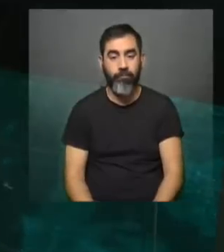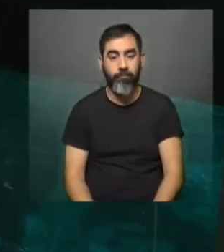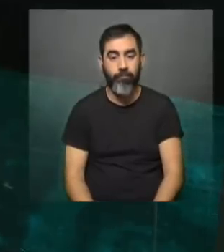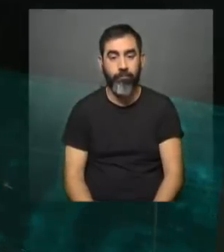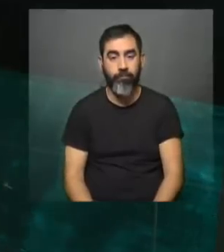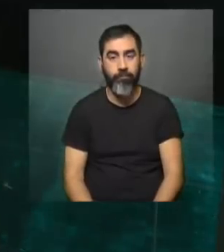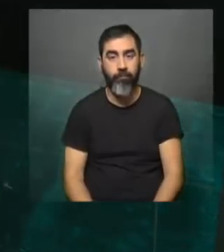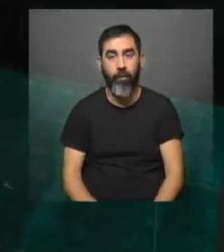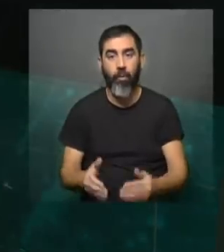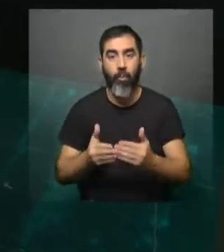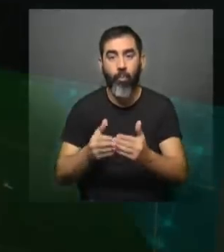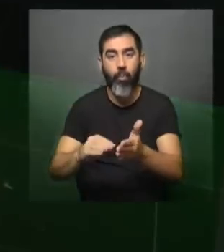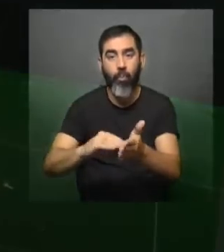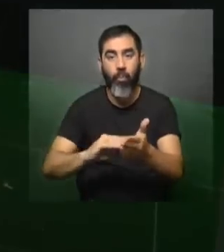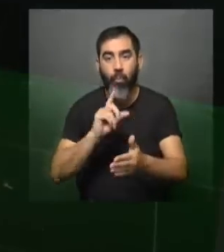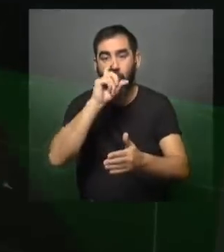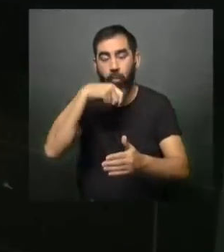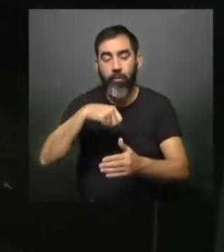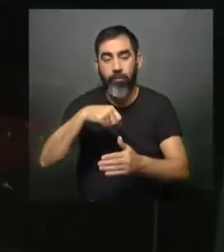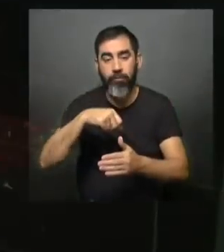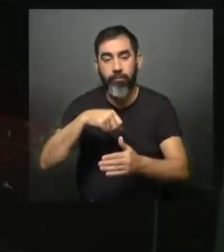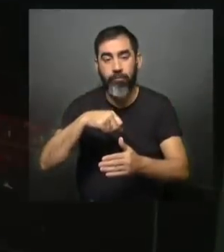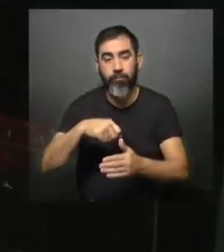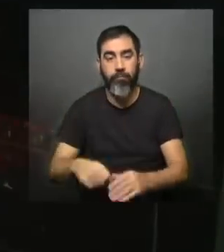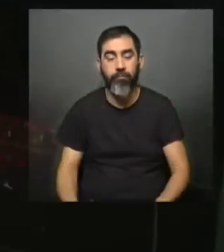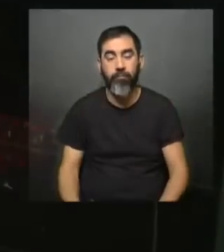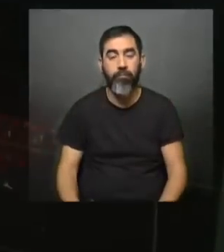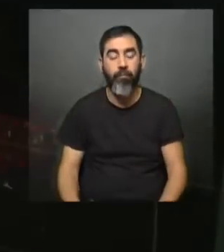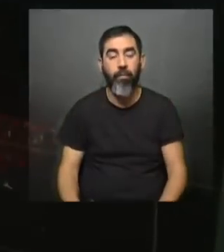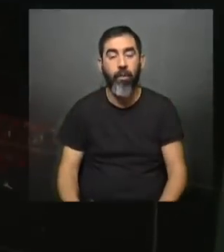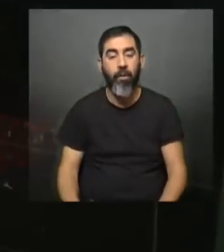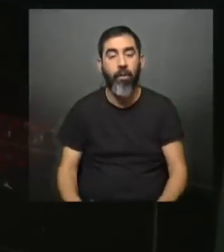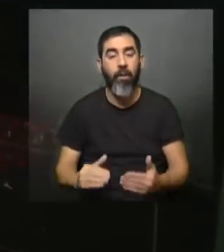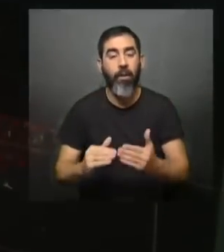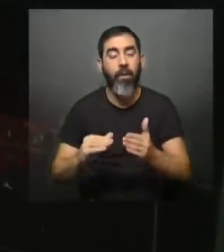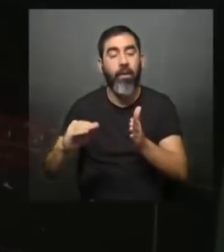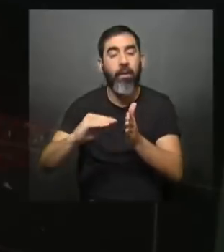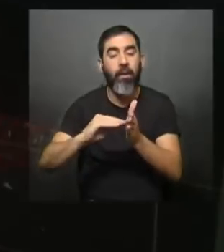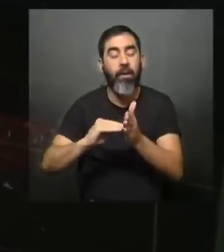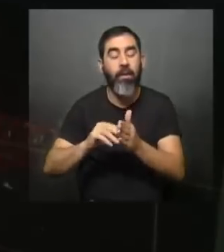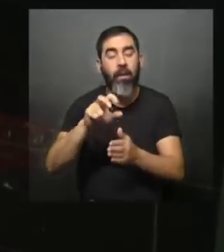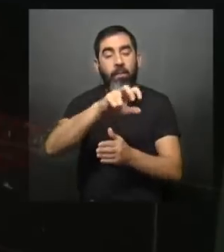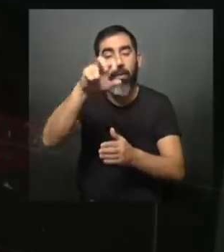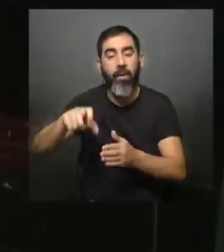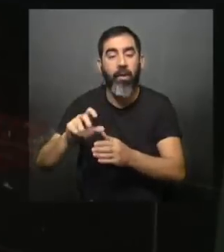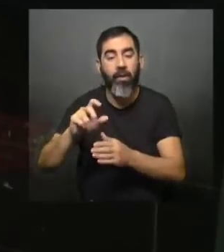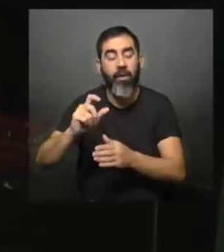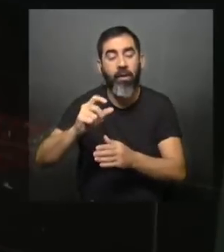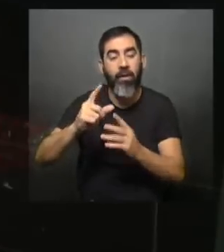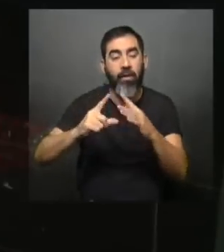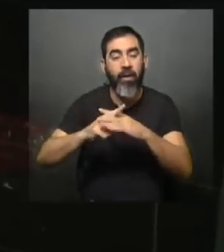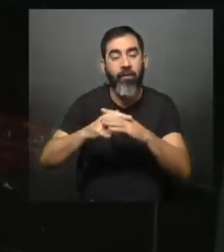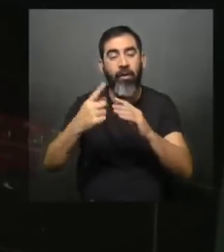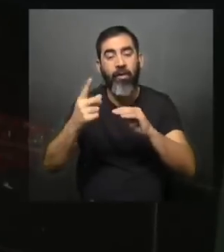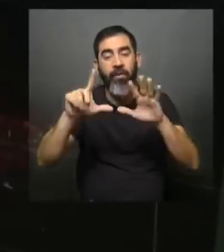y venimos al puerto de Montevideo porque la bueno cuenca del plata la terminal cuenca de plata definió Un aumento de tarifas